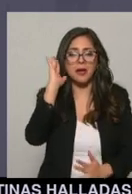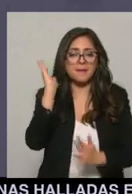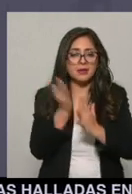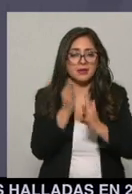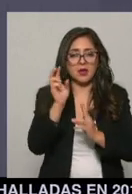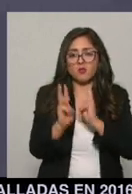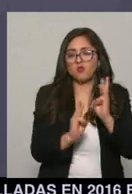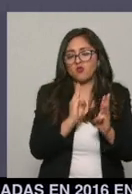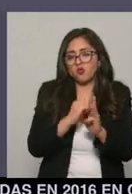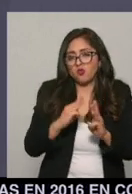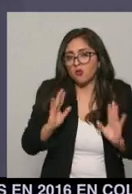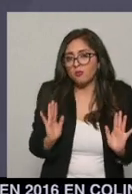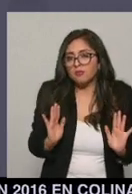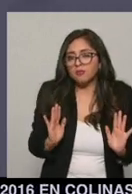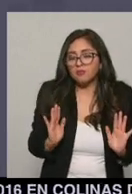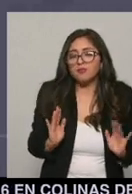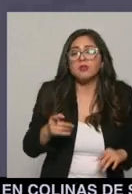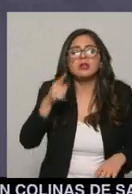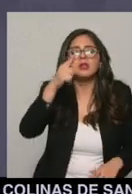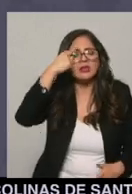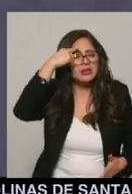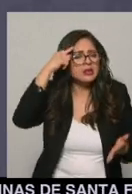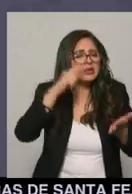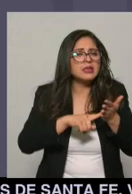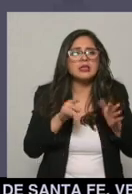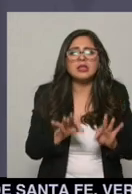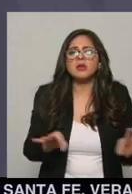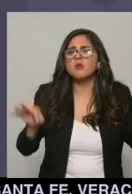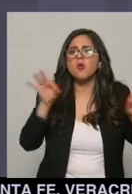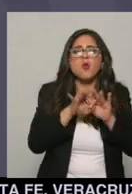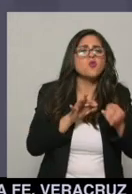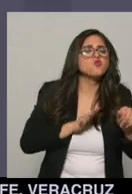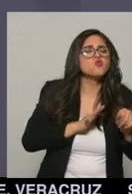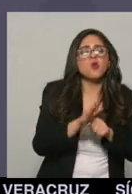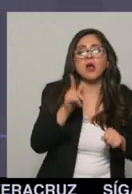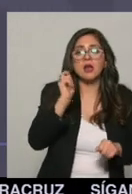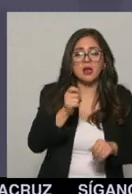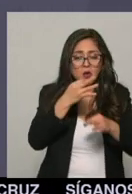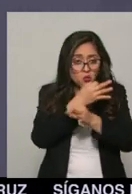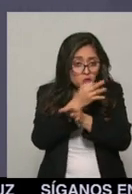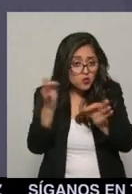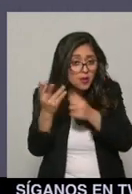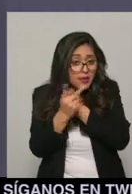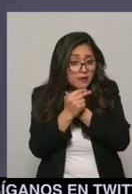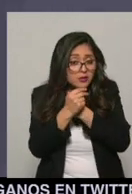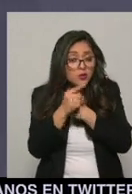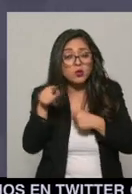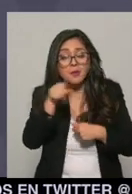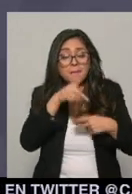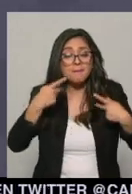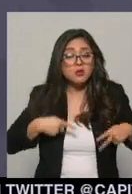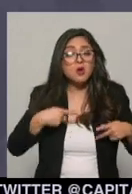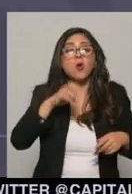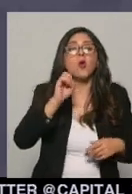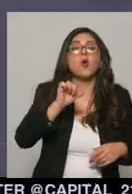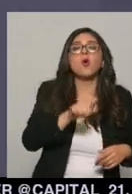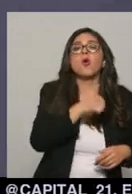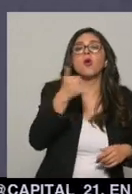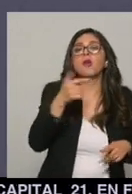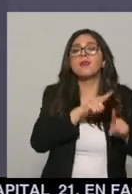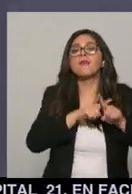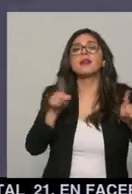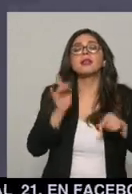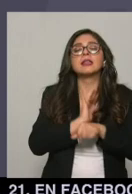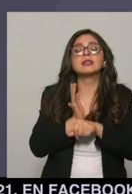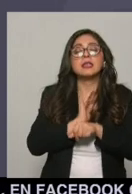importante sería para ti que todo esto se difunda a través de la televisión pública o a través de distintas plataformas y en distintos cines? Que sea el